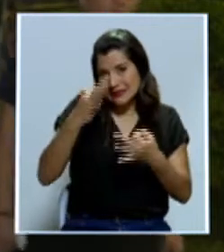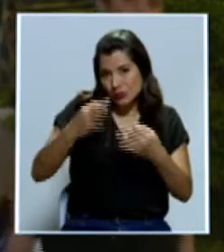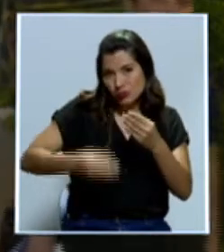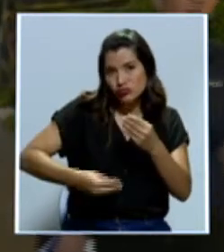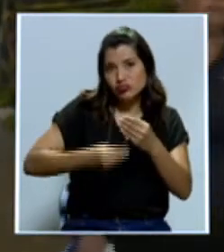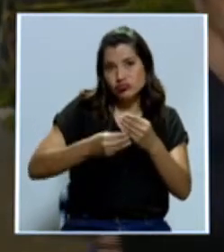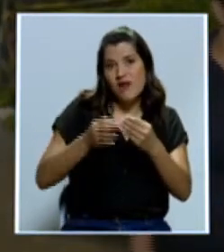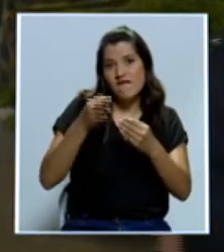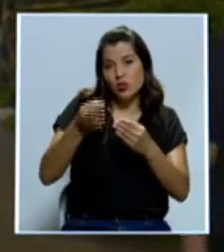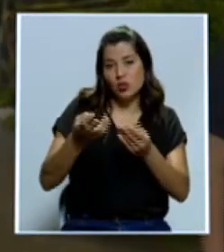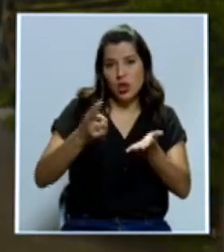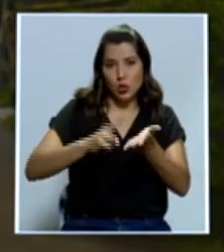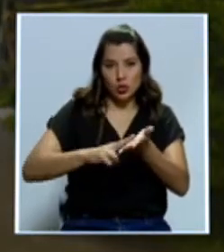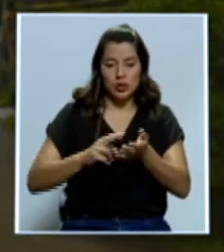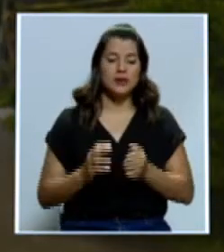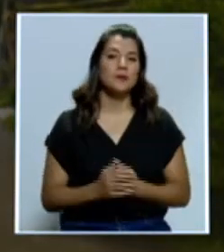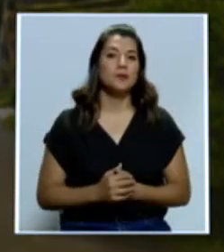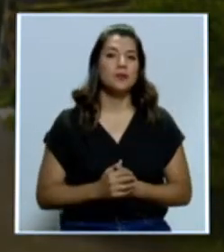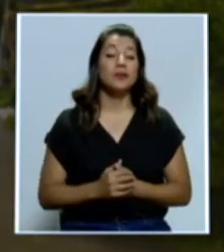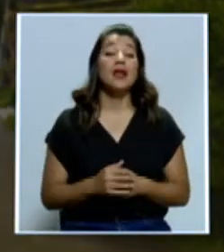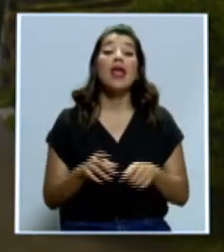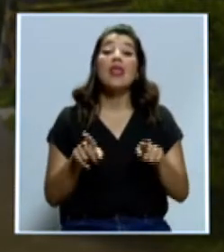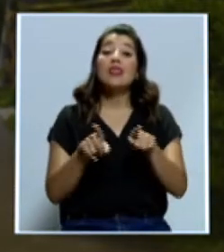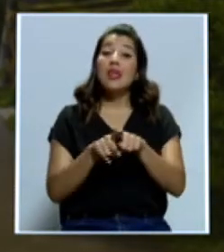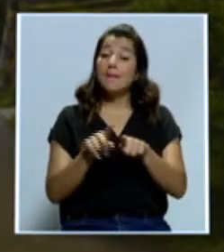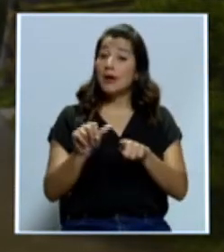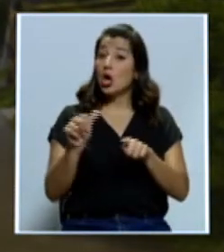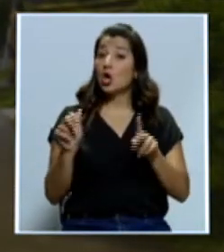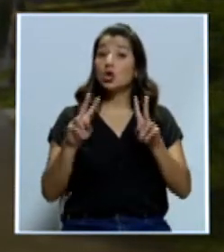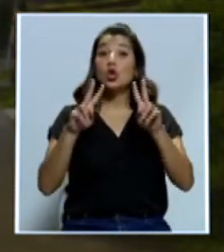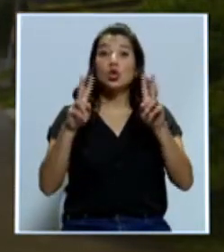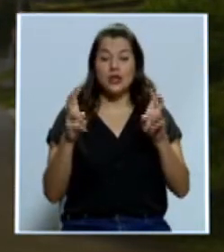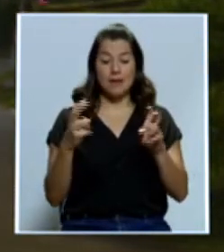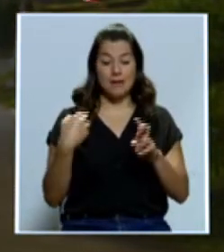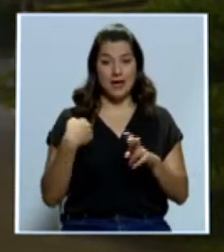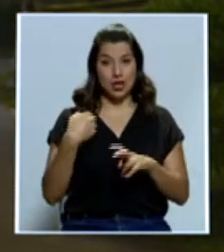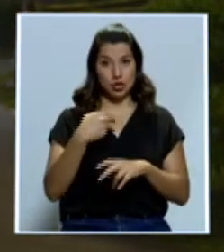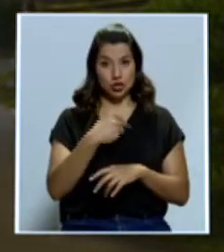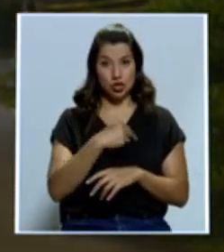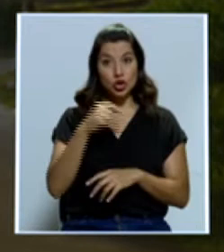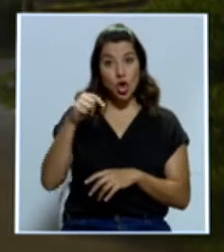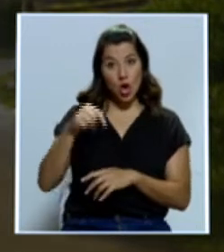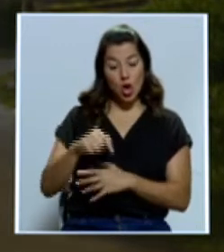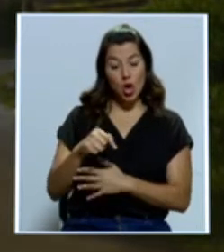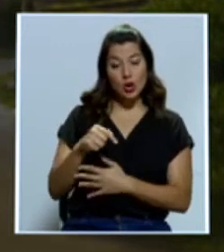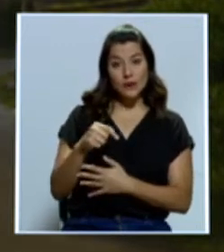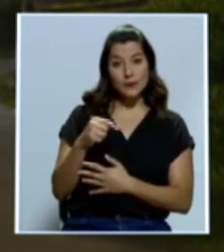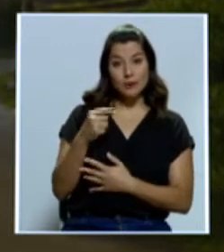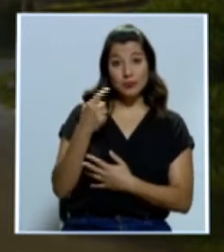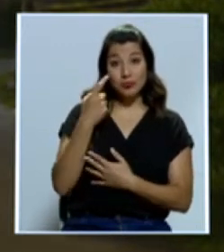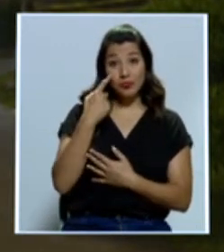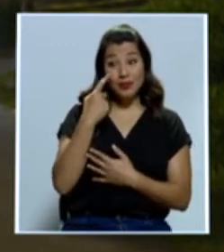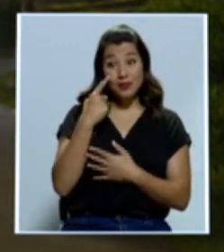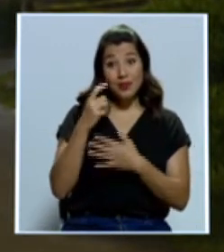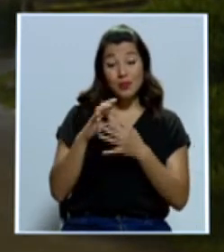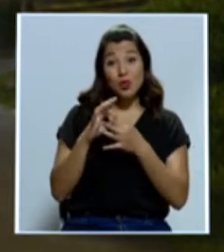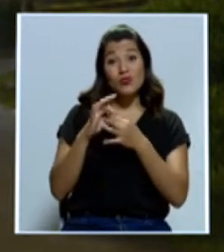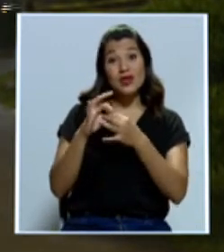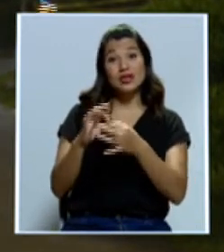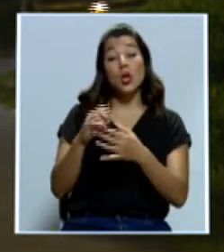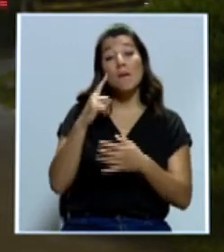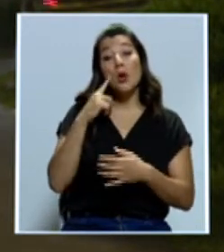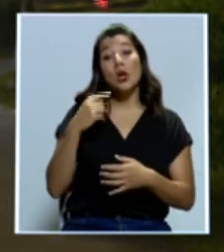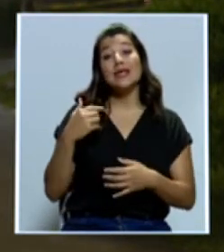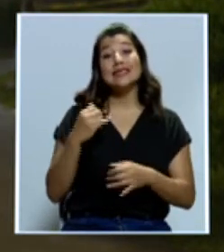Bien, y es que sobre otro tema también que se da a conocer por parte, en este caso, del Instituto Meteorológico